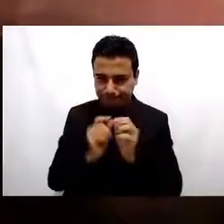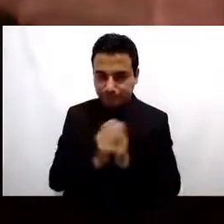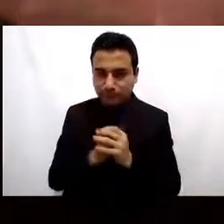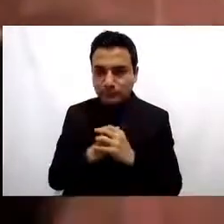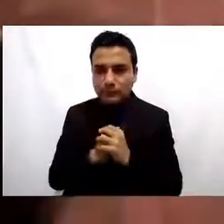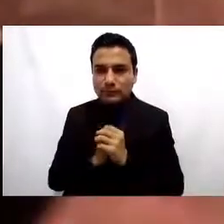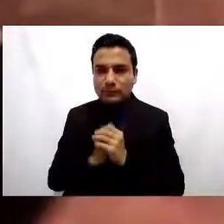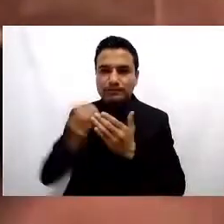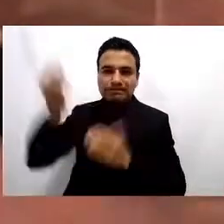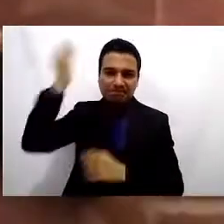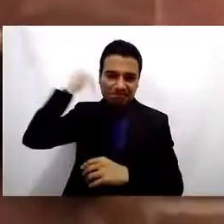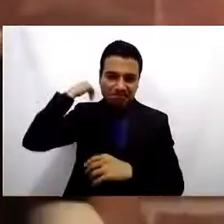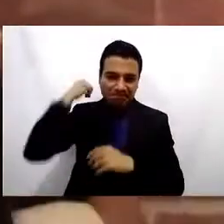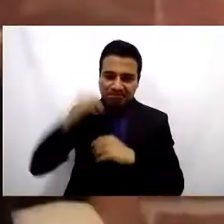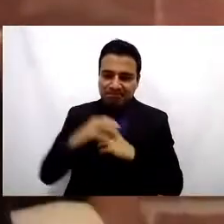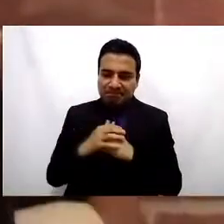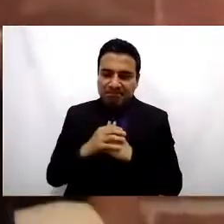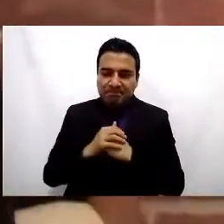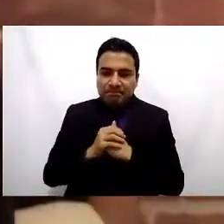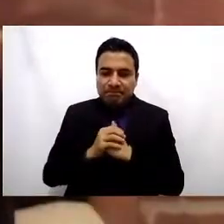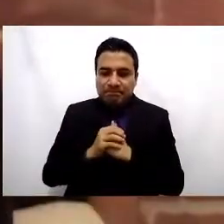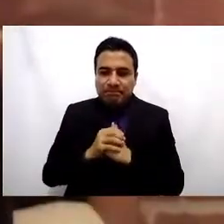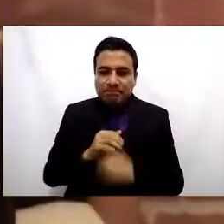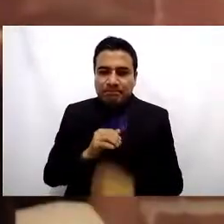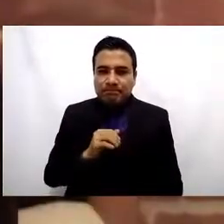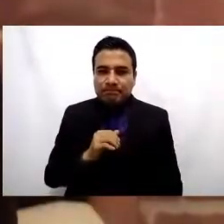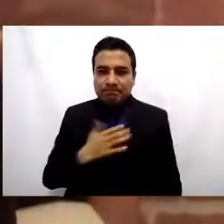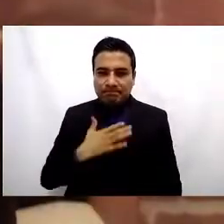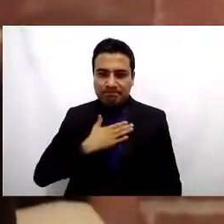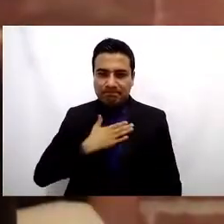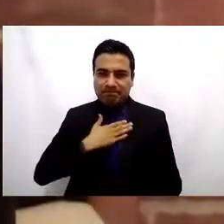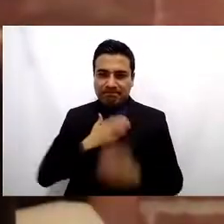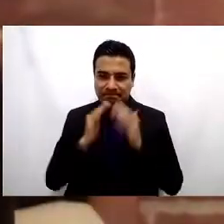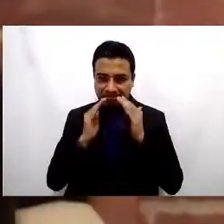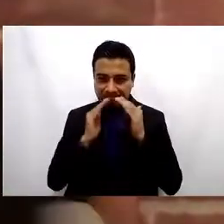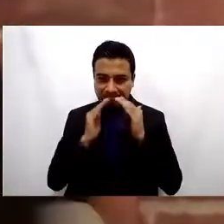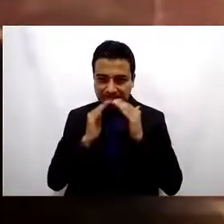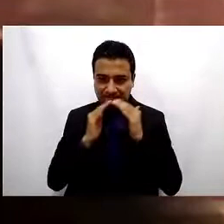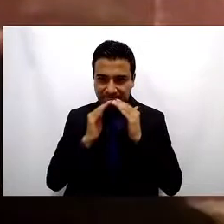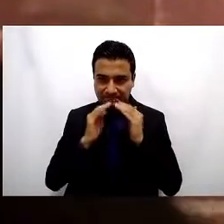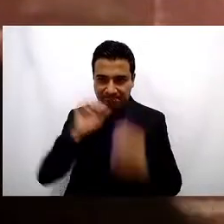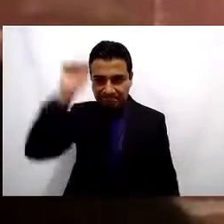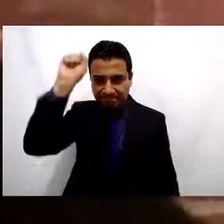Hace muchos años atrás, en mi casa, los sábados,